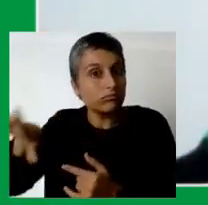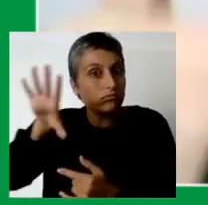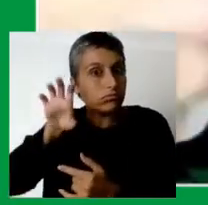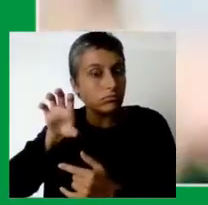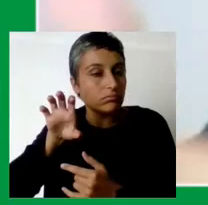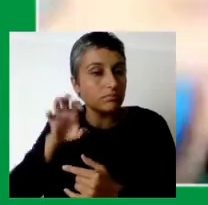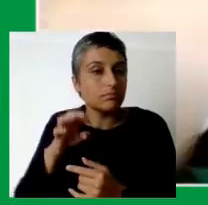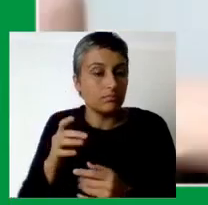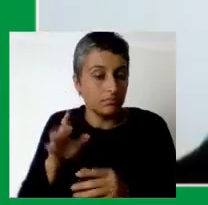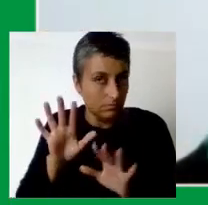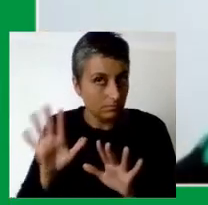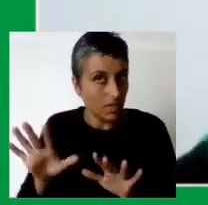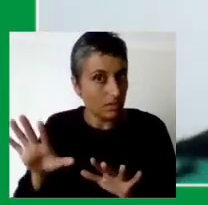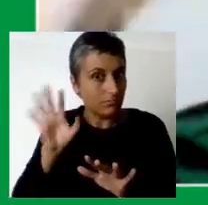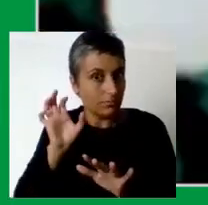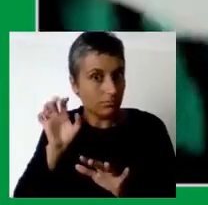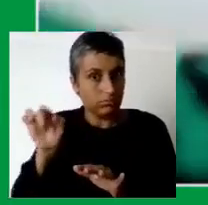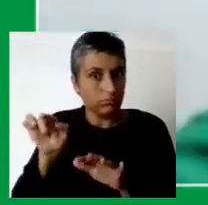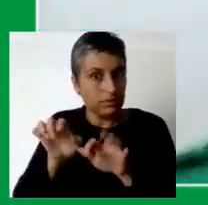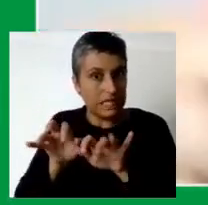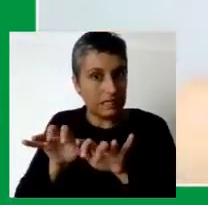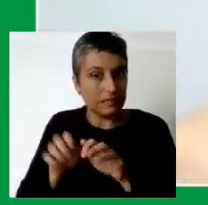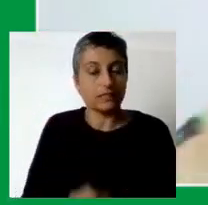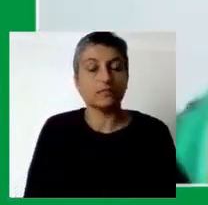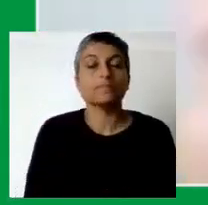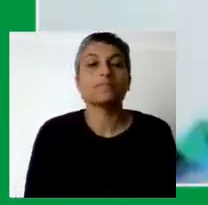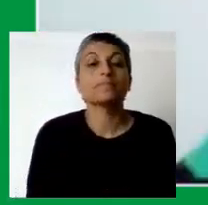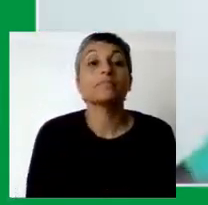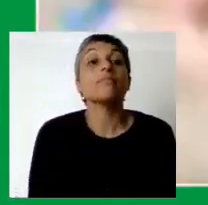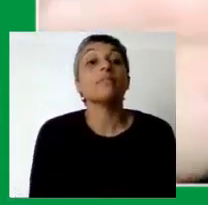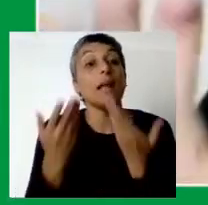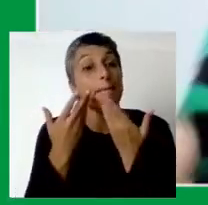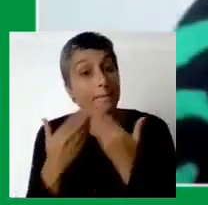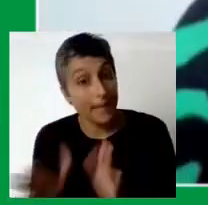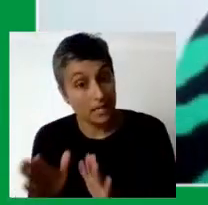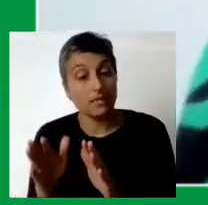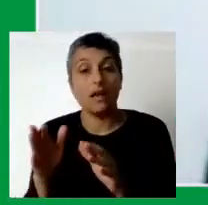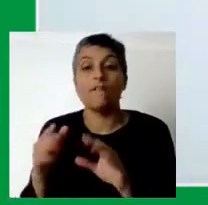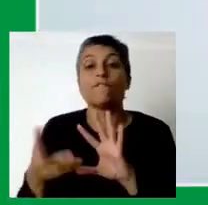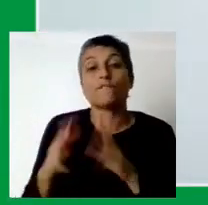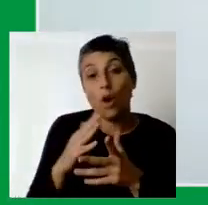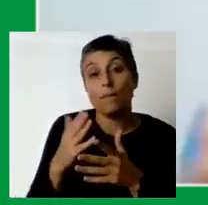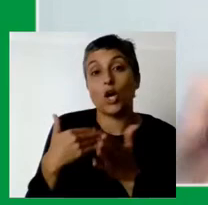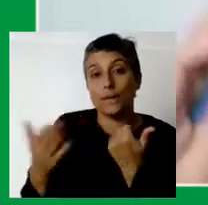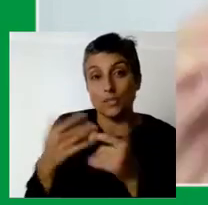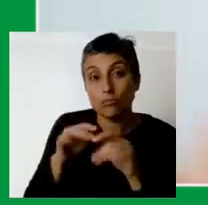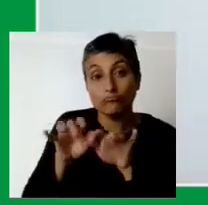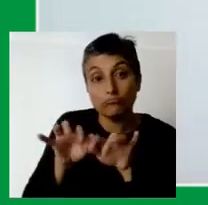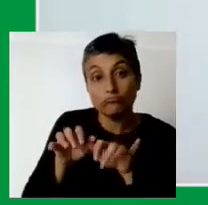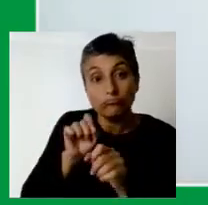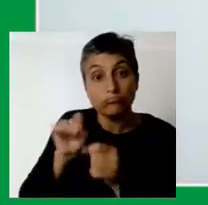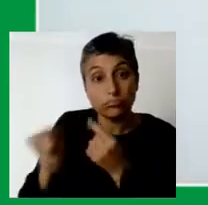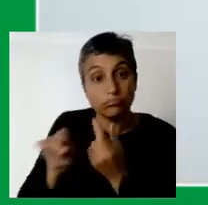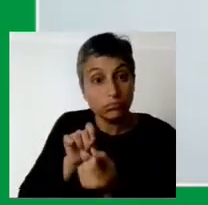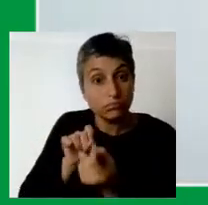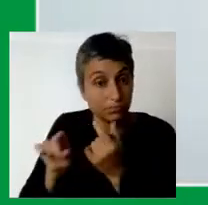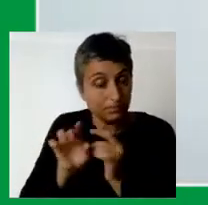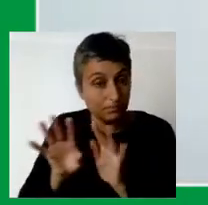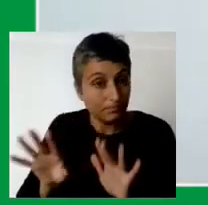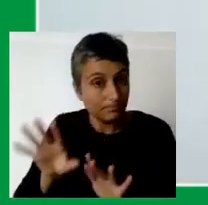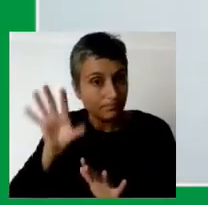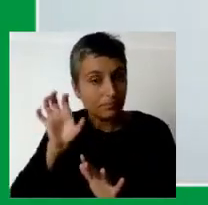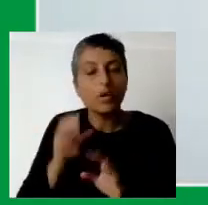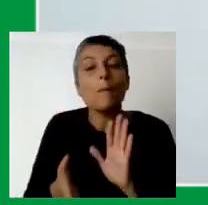necesario retomar y volver a explicarle. Una vez que empezamos la conversación, el chat lo recuerda. Lo más importante